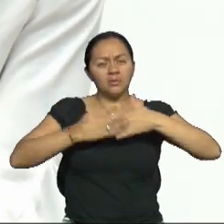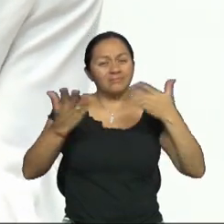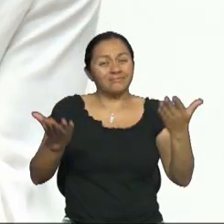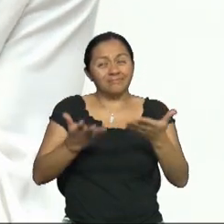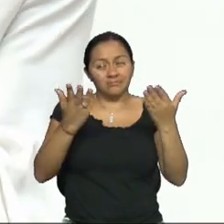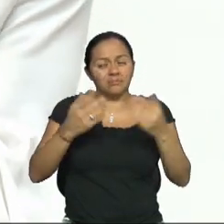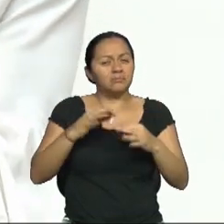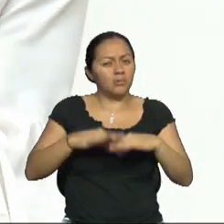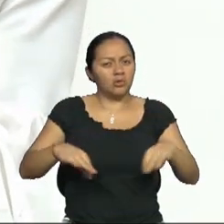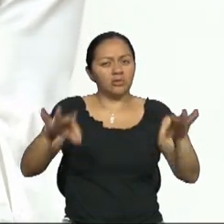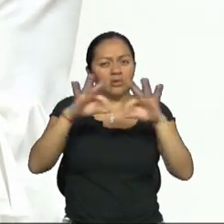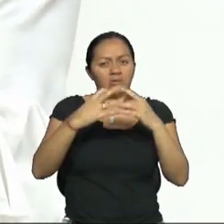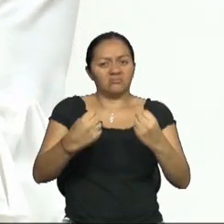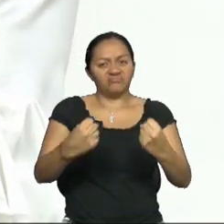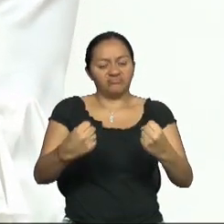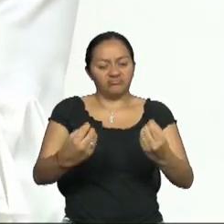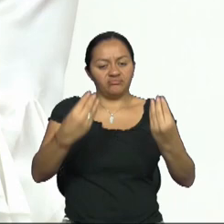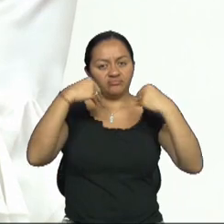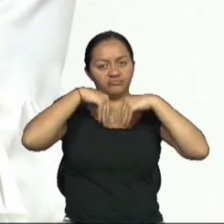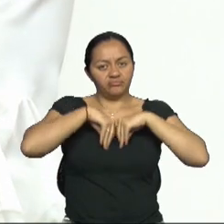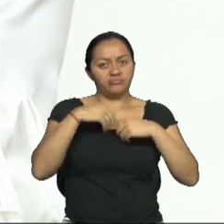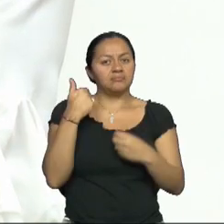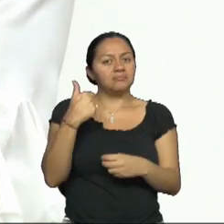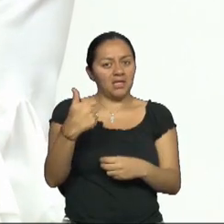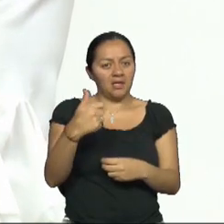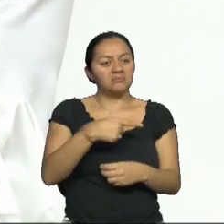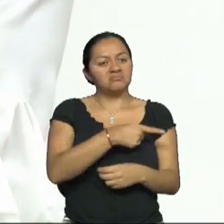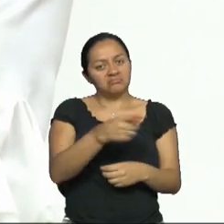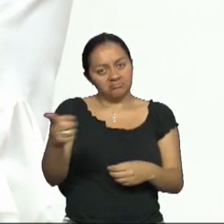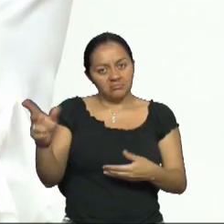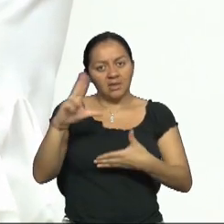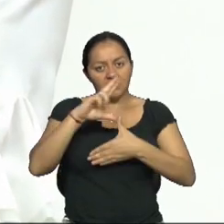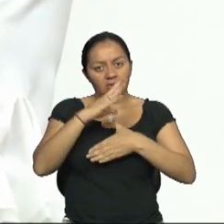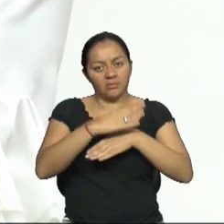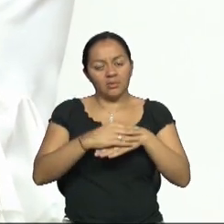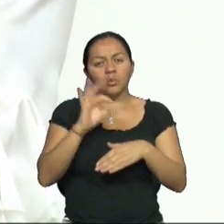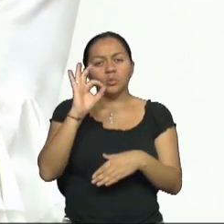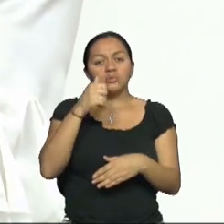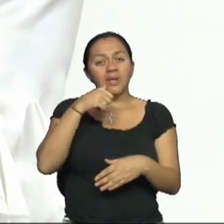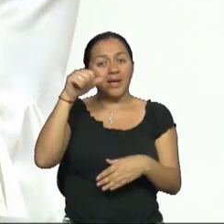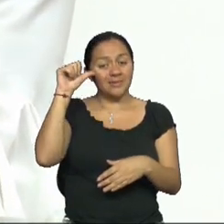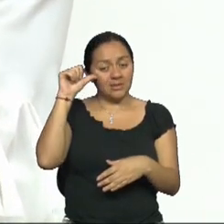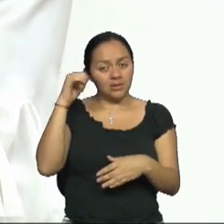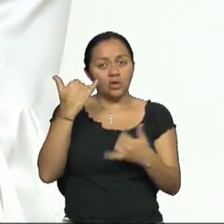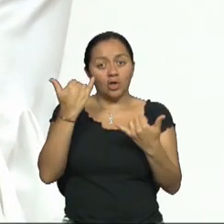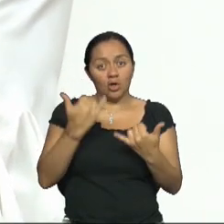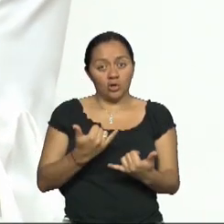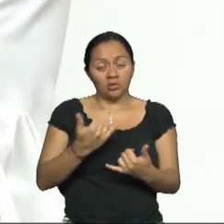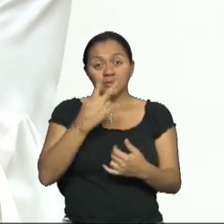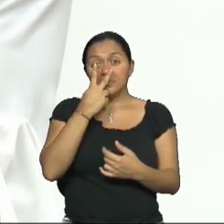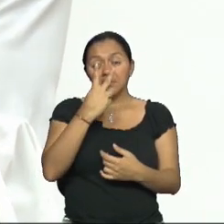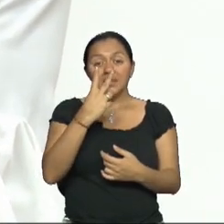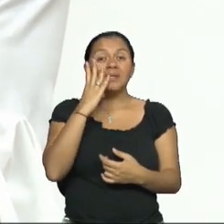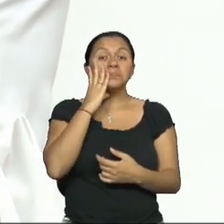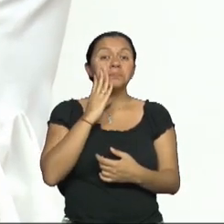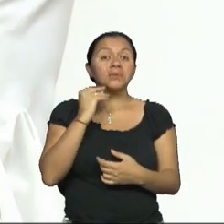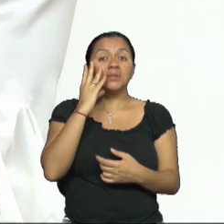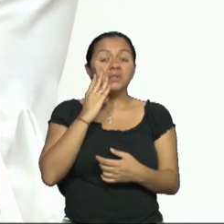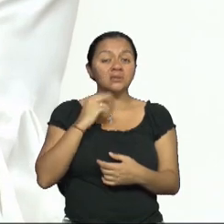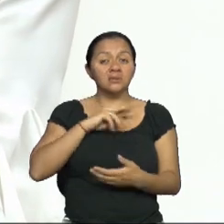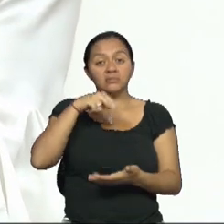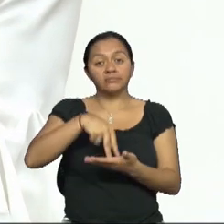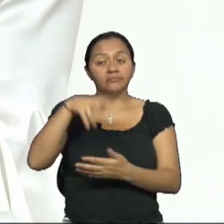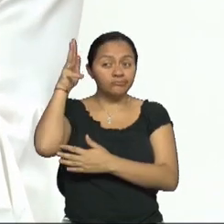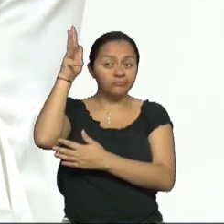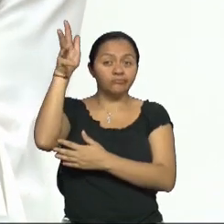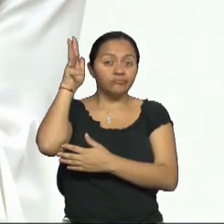increíble. Es realmente, he estado pensando ayer y hoy, es una pena que todas estas experiencias que se están mostrando aquí